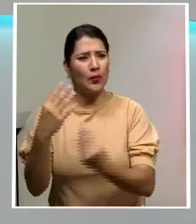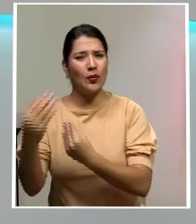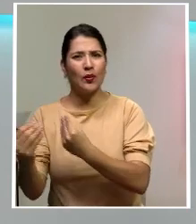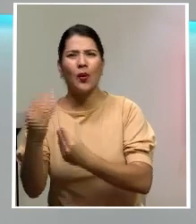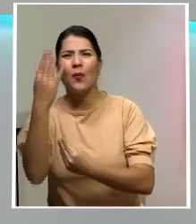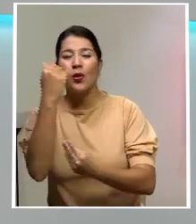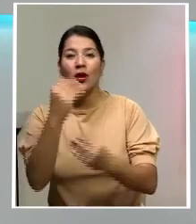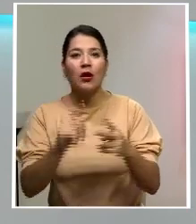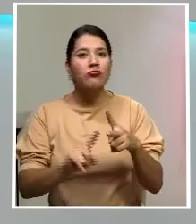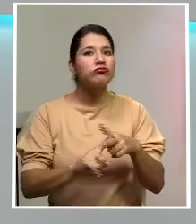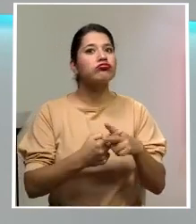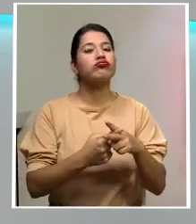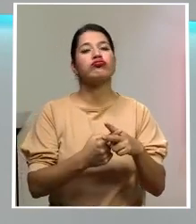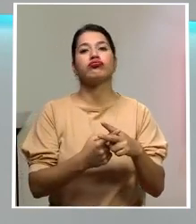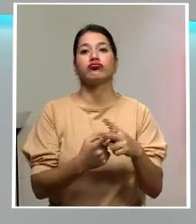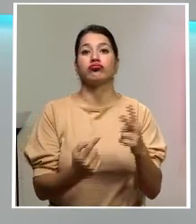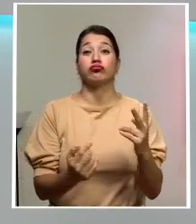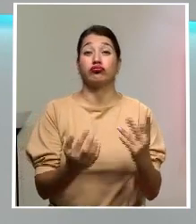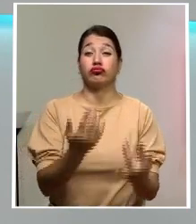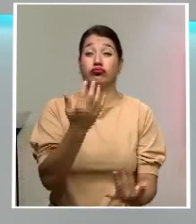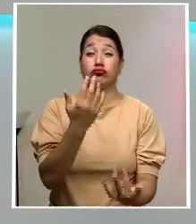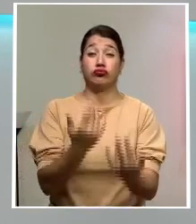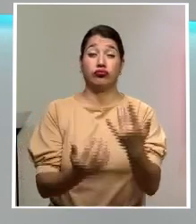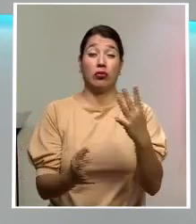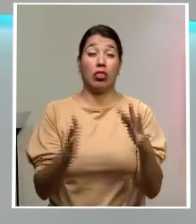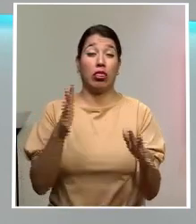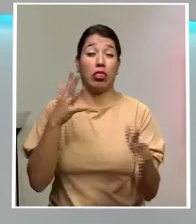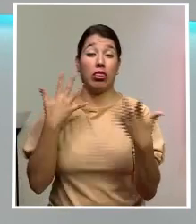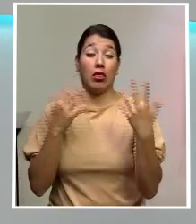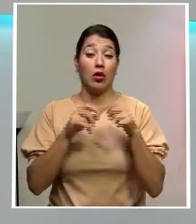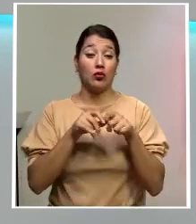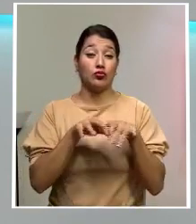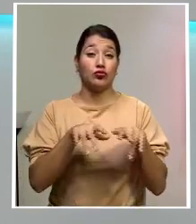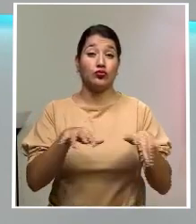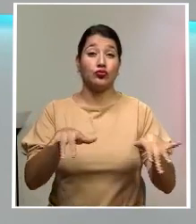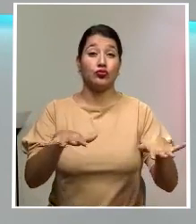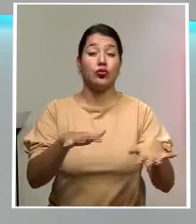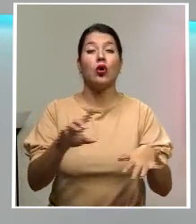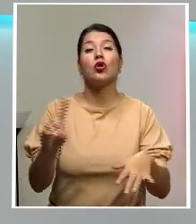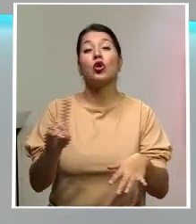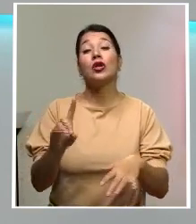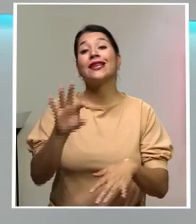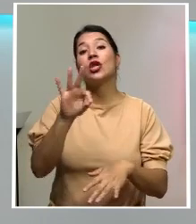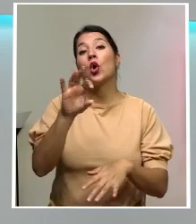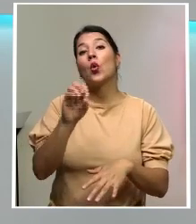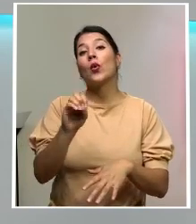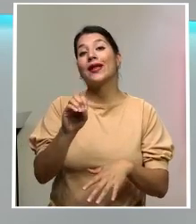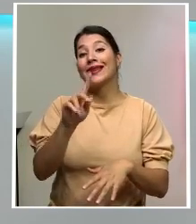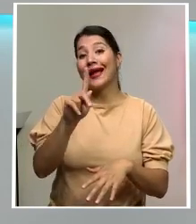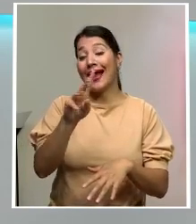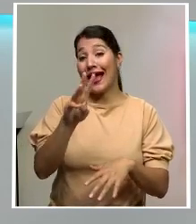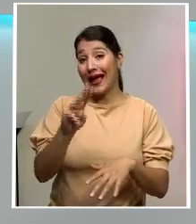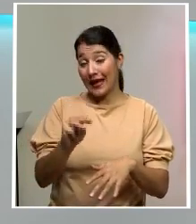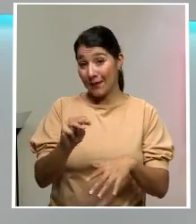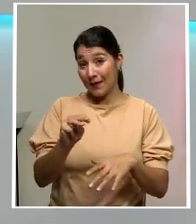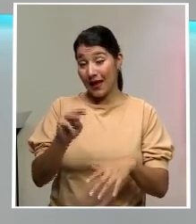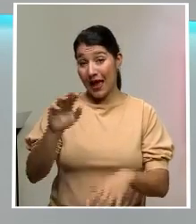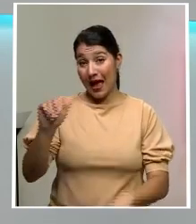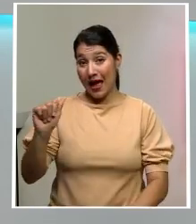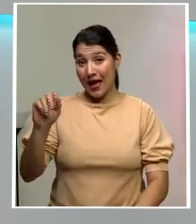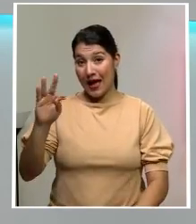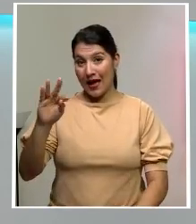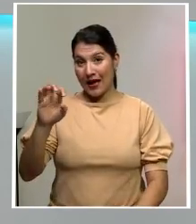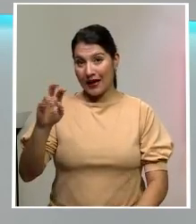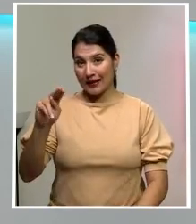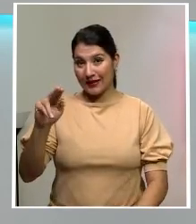del Golfo de Corinto, a unos 90 kilómetros al oeste de Atenas, en Grecia. Según los bomberos,